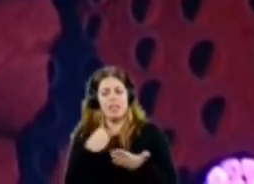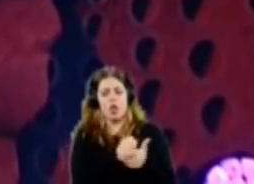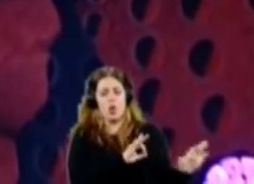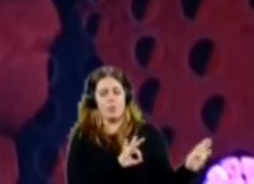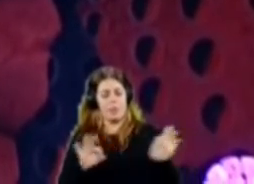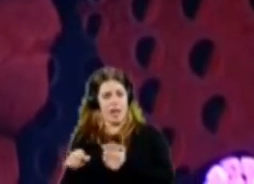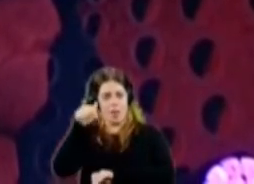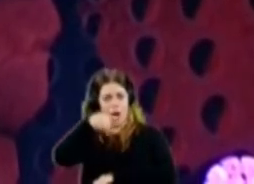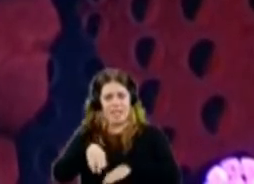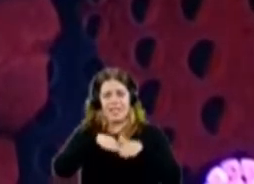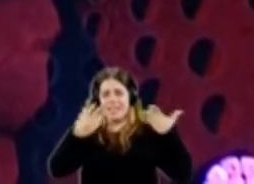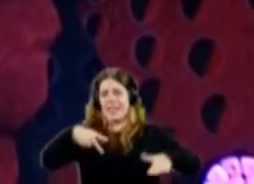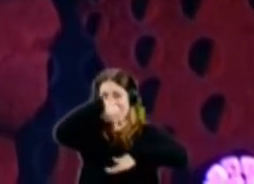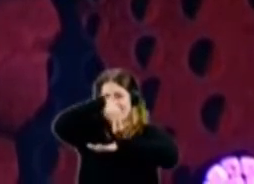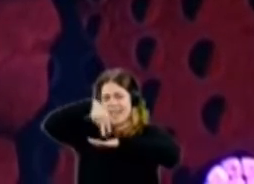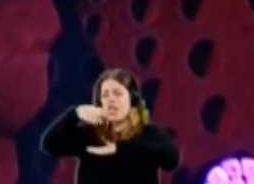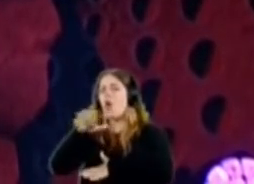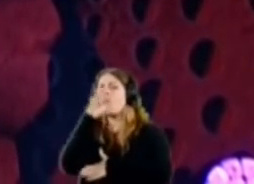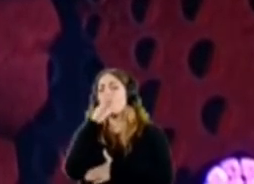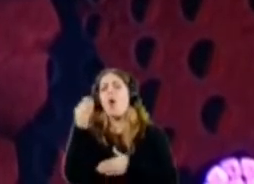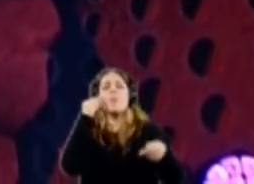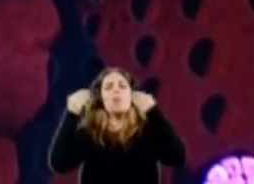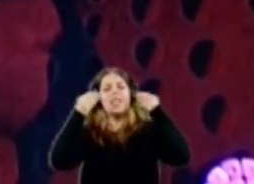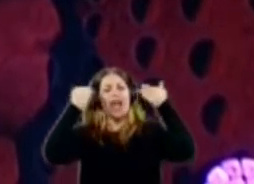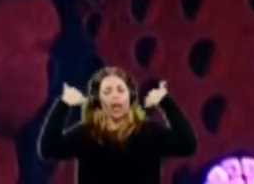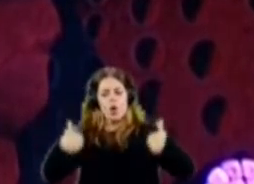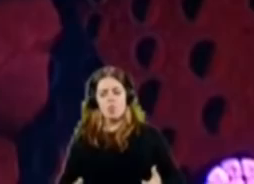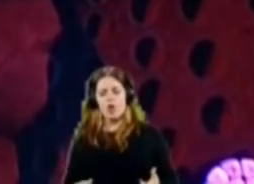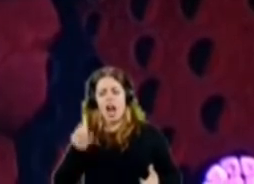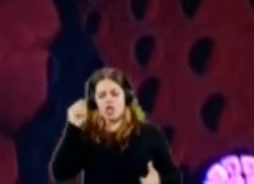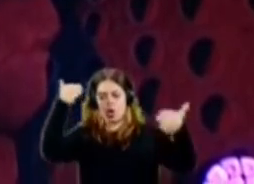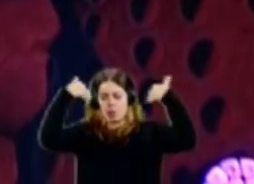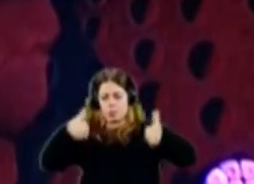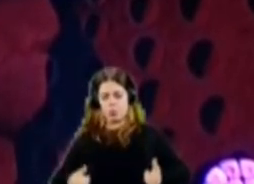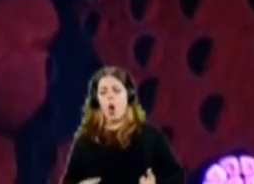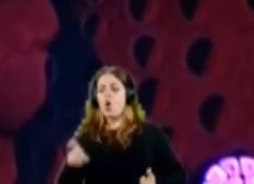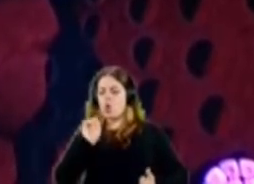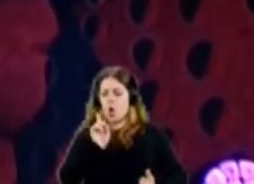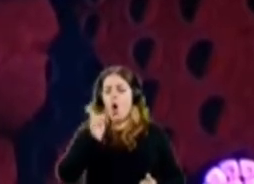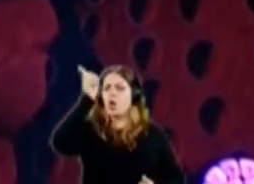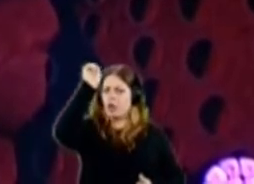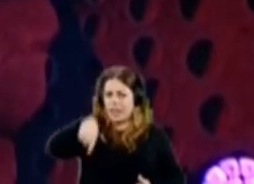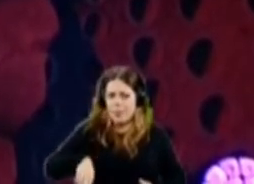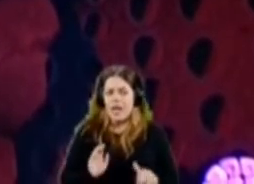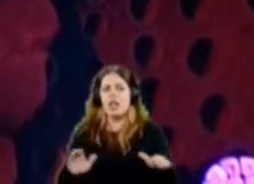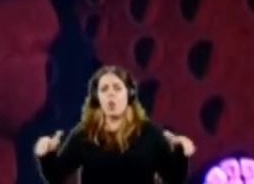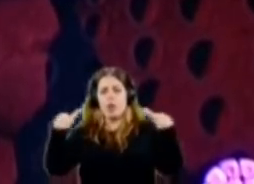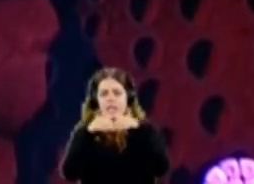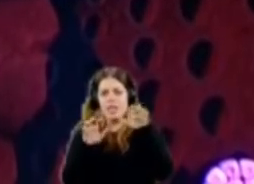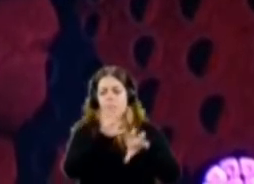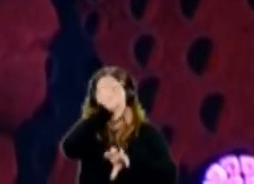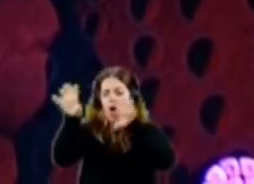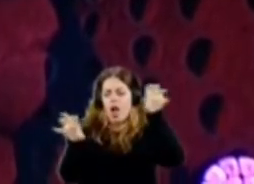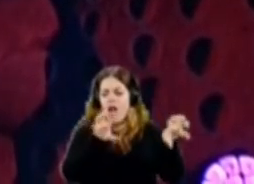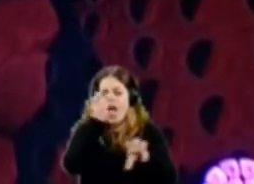corporales no solamente es lo que se ve en el cuerpo, también les acompañan un atrezo y un equipo de